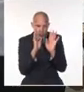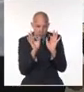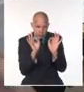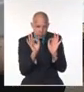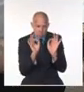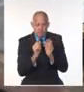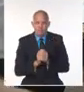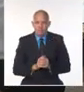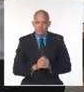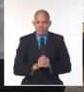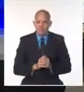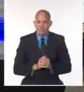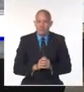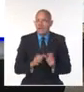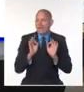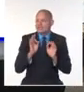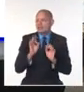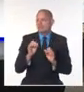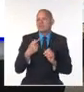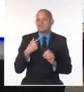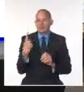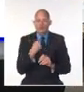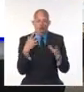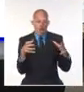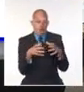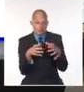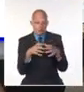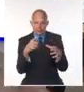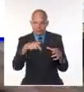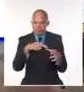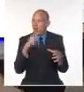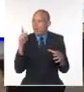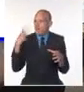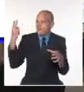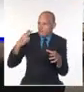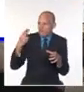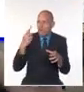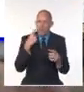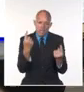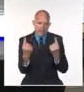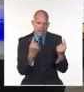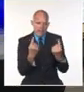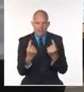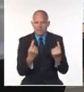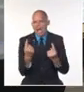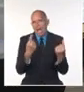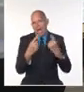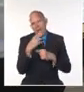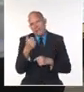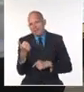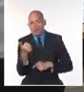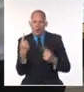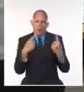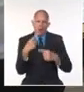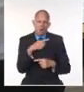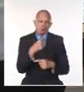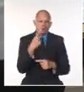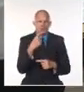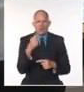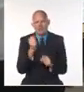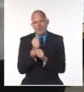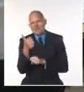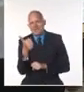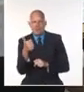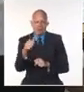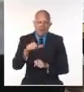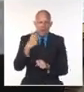A cada cual se le asignó una tarea. Depende del desempeño de cada uno, se fueron cambiando porque algunos funcionaban en algo, otros funcionaban en otro, hasta que actualmente todo el